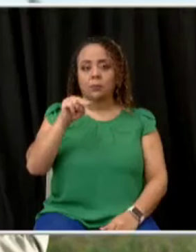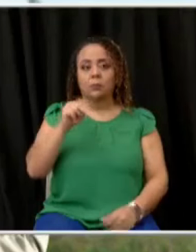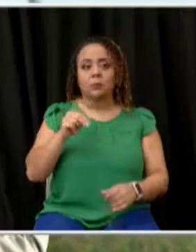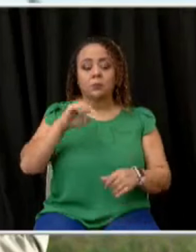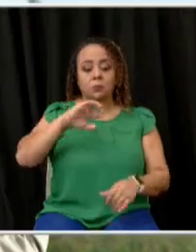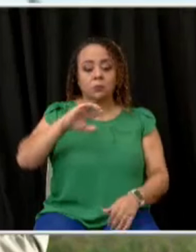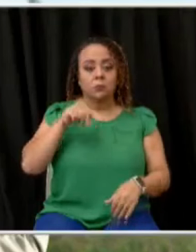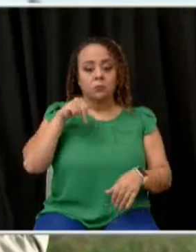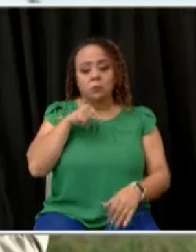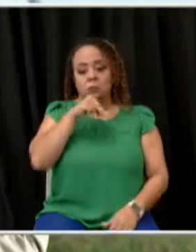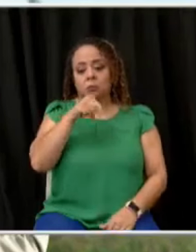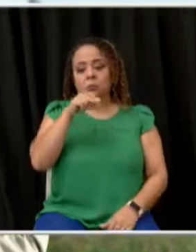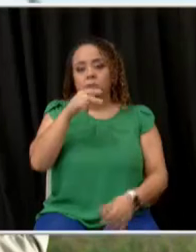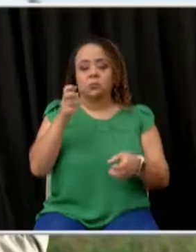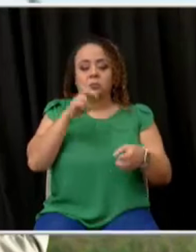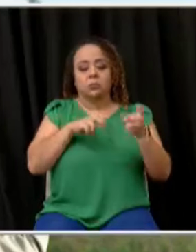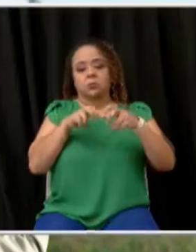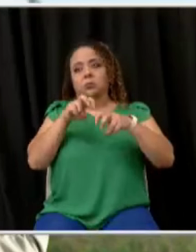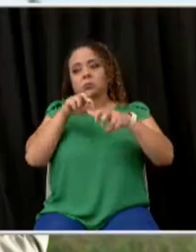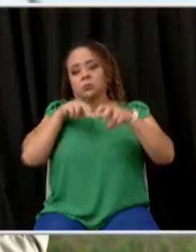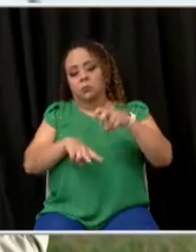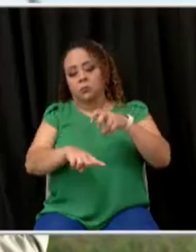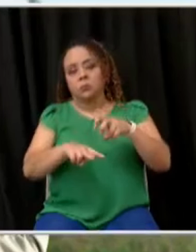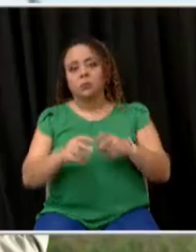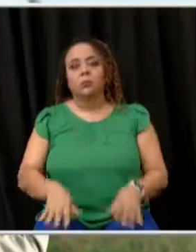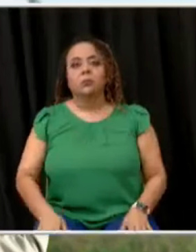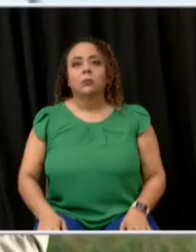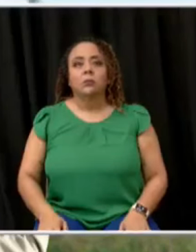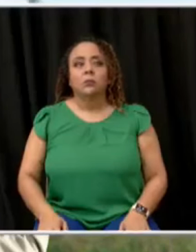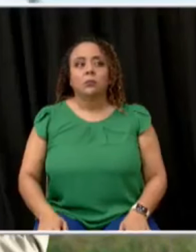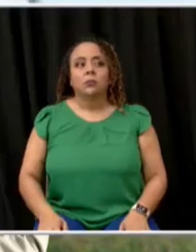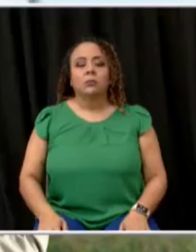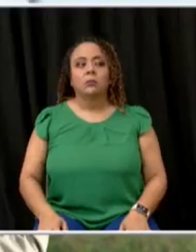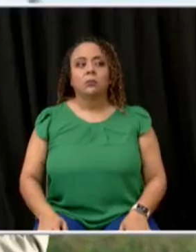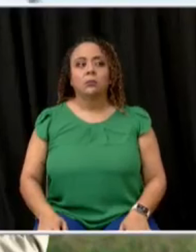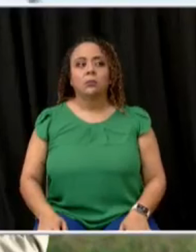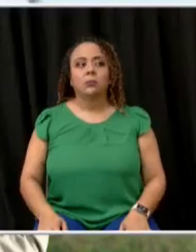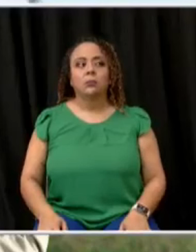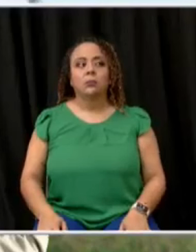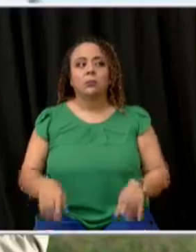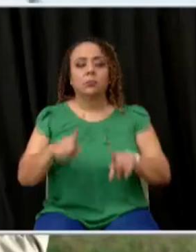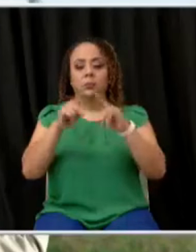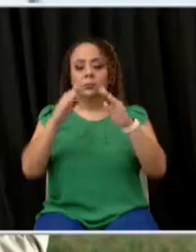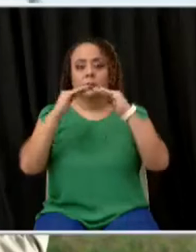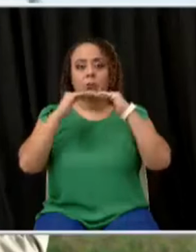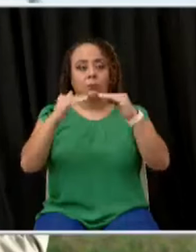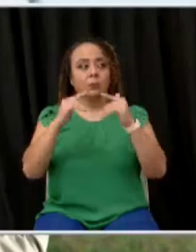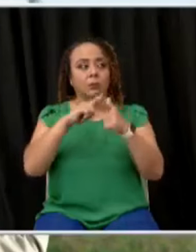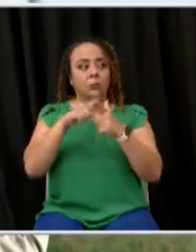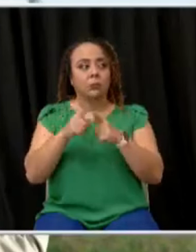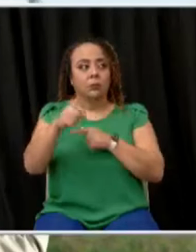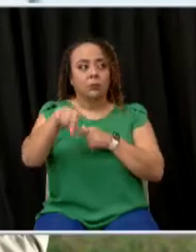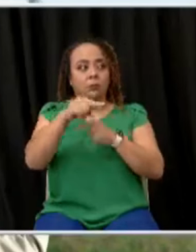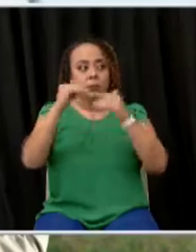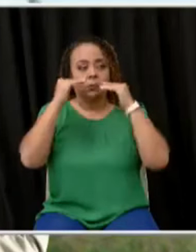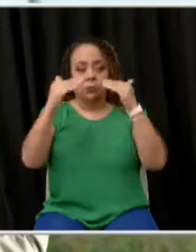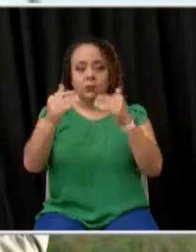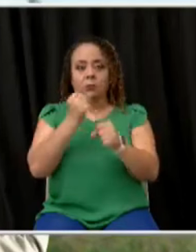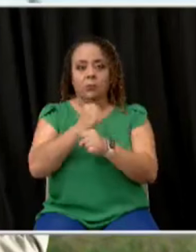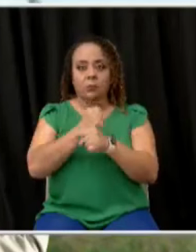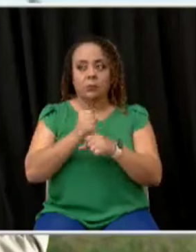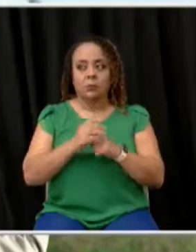van caminando, unos van trepados, otros van debajo cogiendo melones, pero les pusieron un techito, entonces ellos están a la sombra